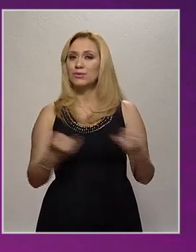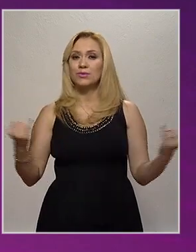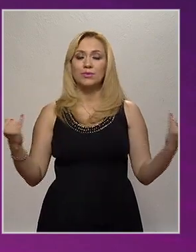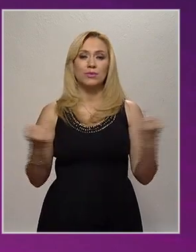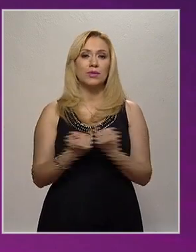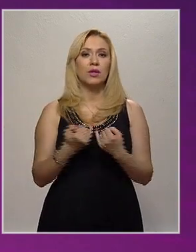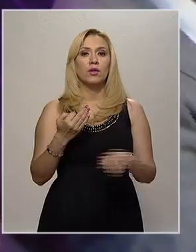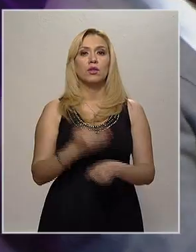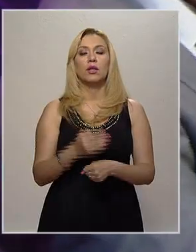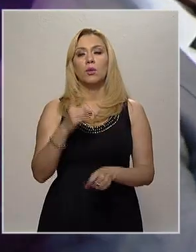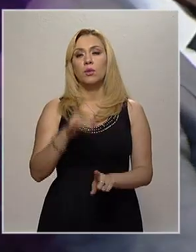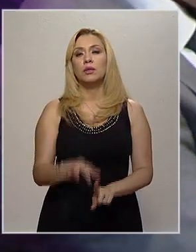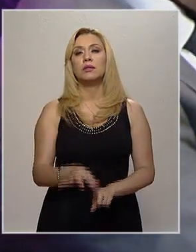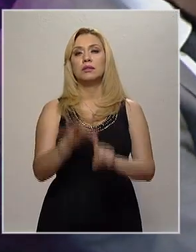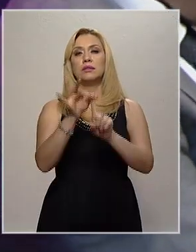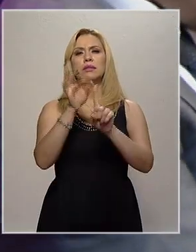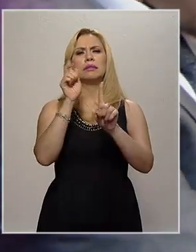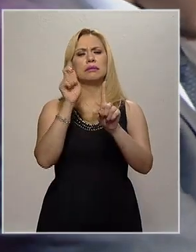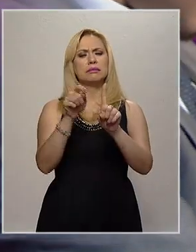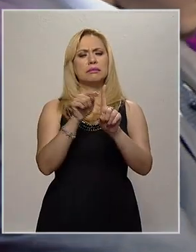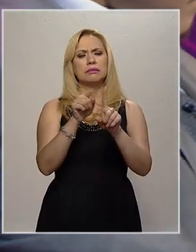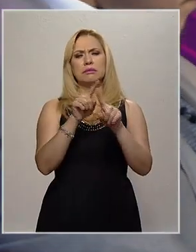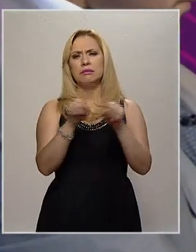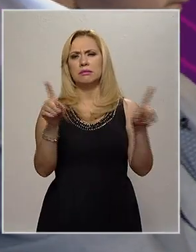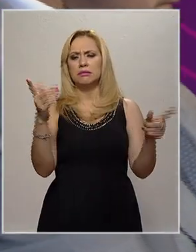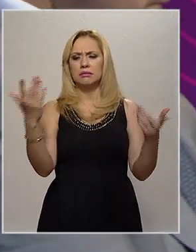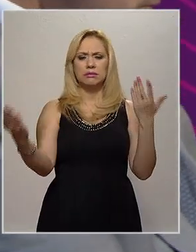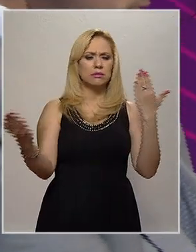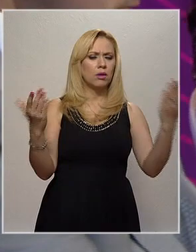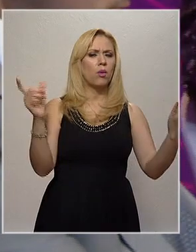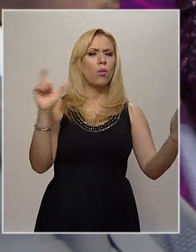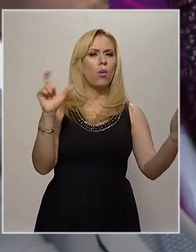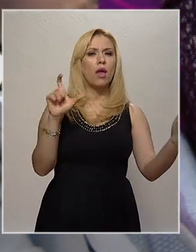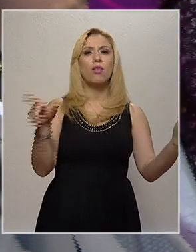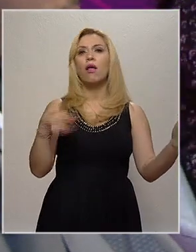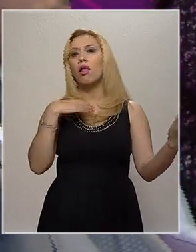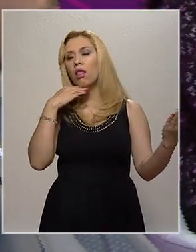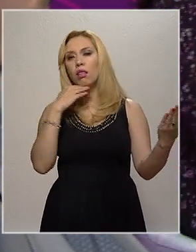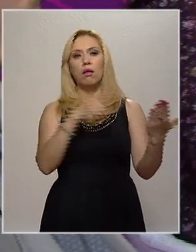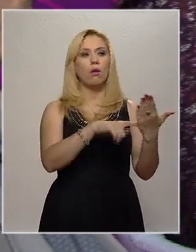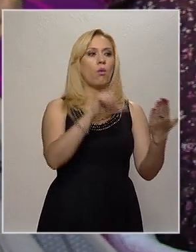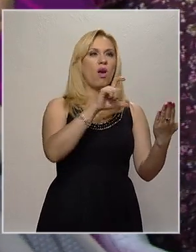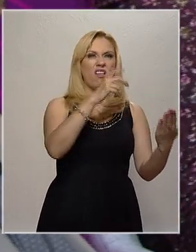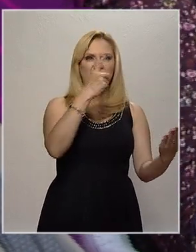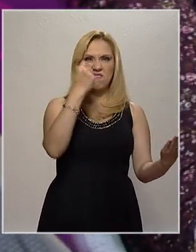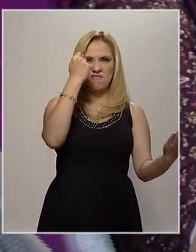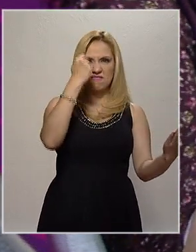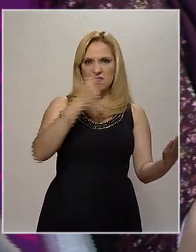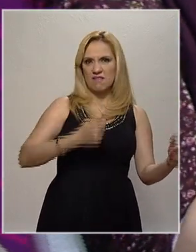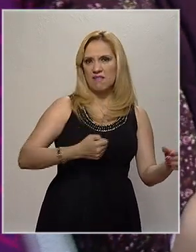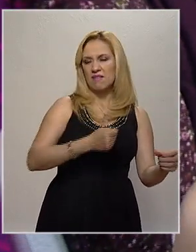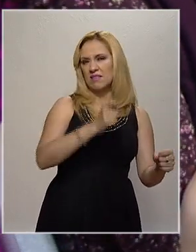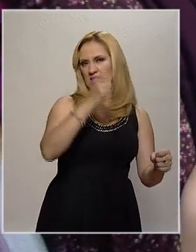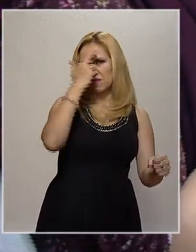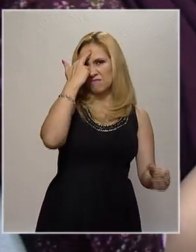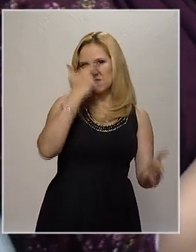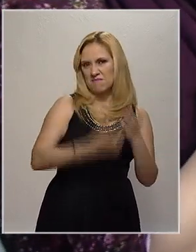como con un elemento de distinción o con un elemento para identificar cuándo es negligencia y cuándo es violencia, es precisamente esto, que